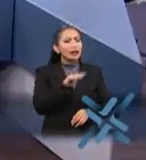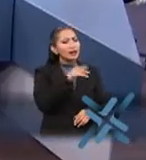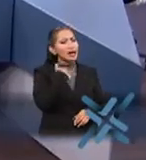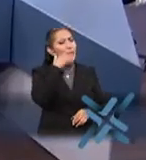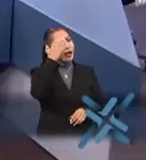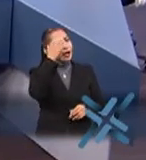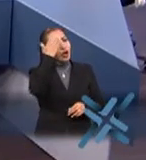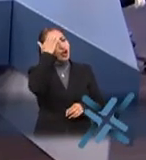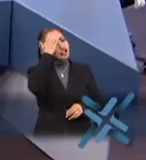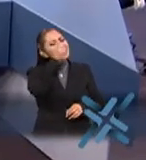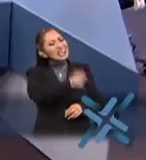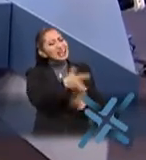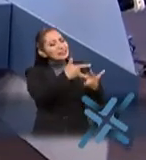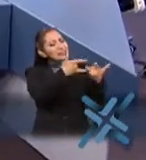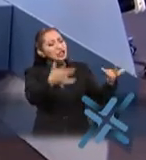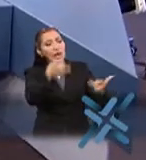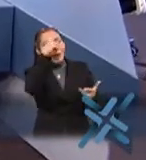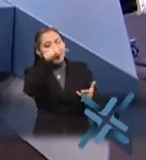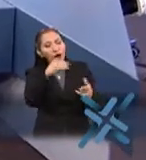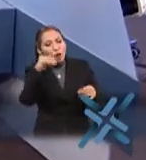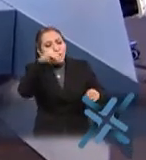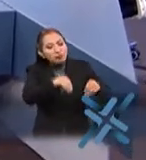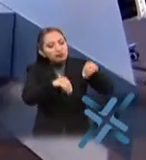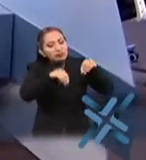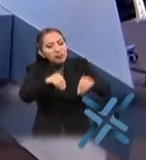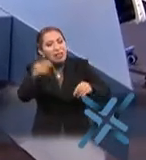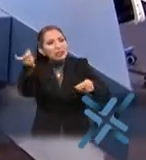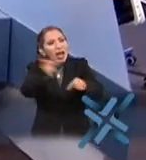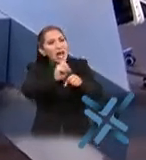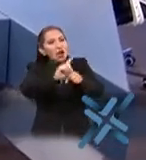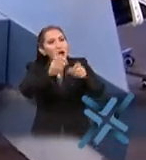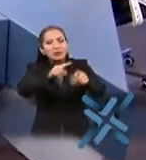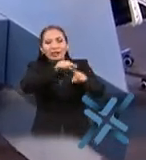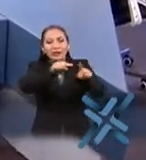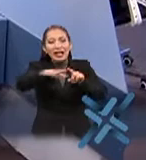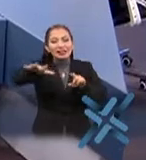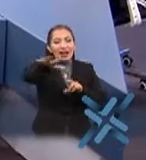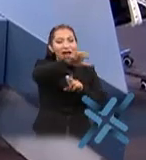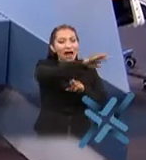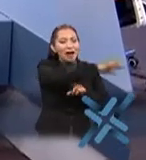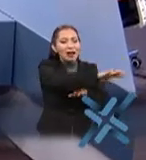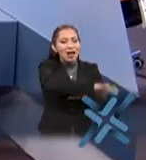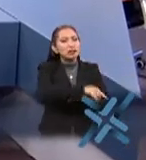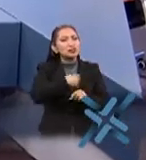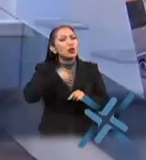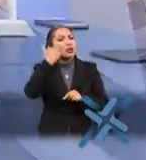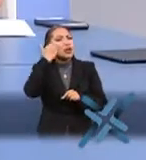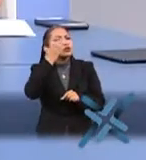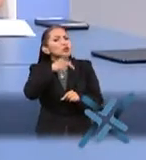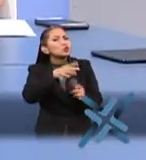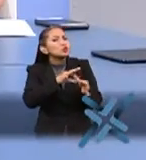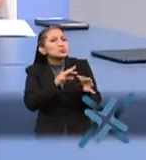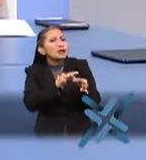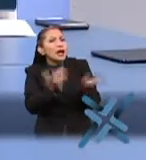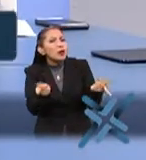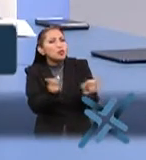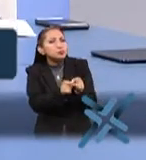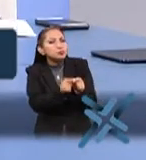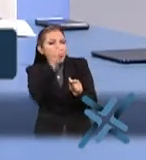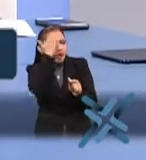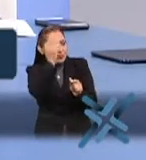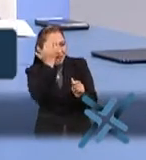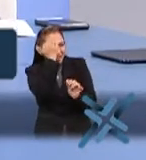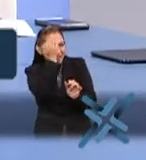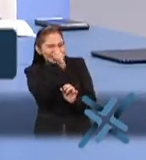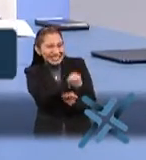a los personajes que hacen la historia de México, que la escriben todos los días en los diferentes ámbitos. Yo quisiera que nos contaras para que la gente pues se dé